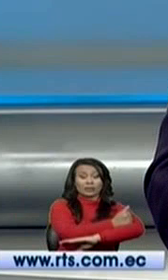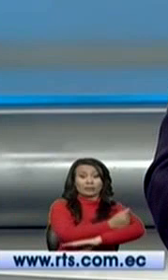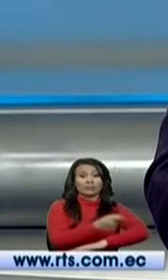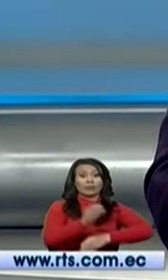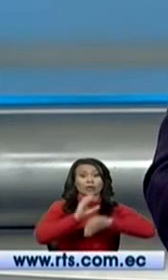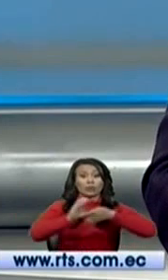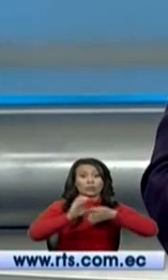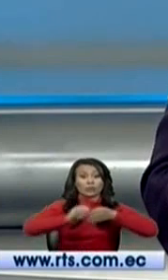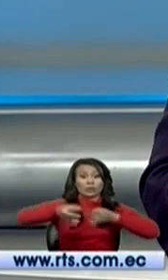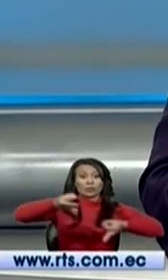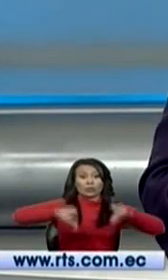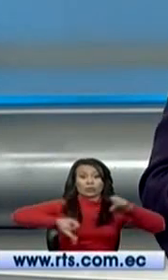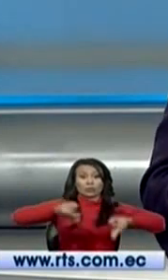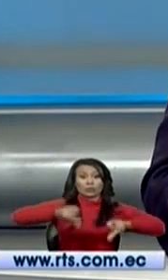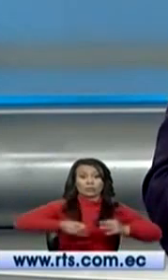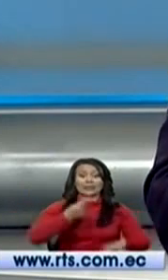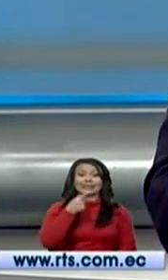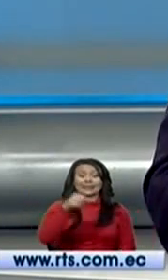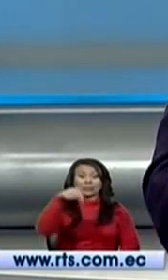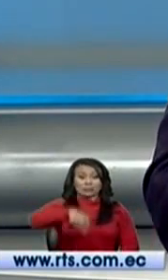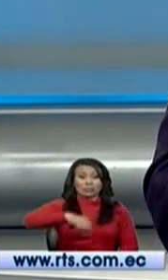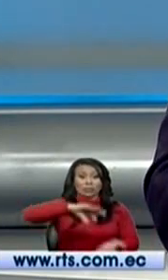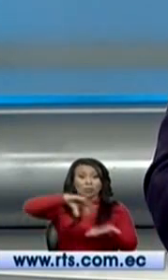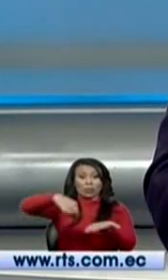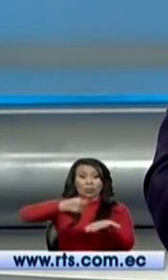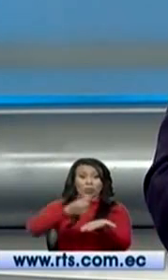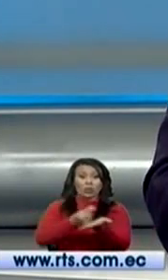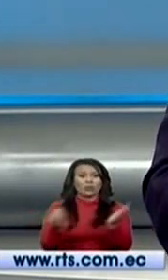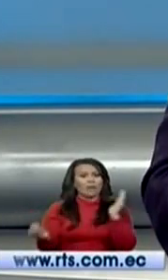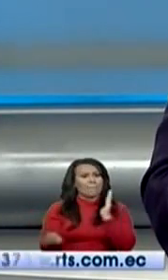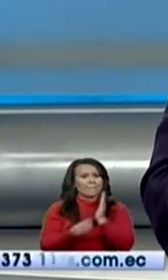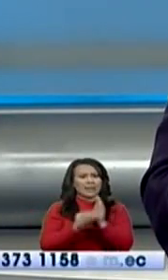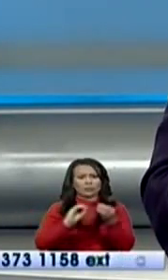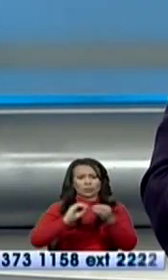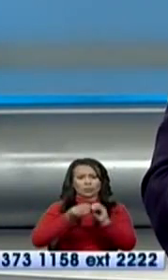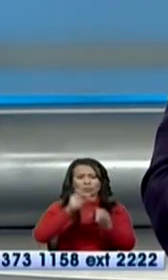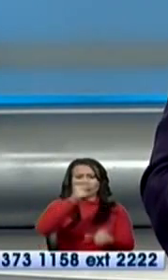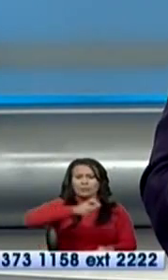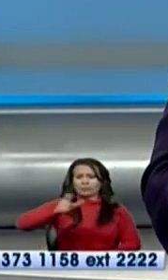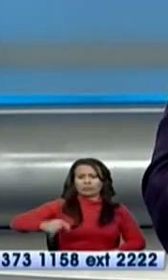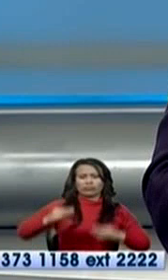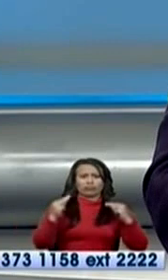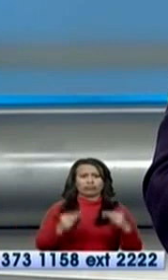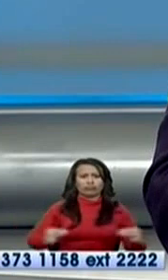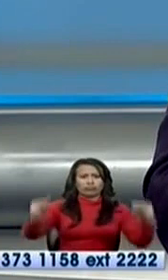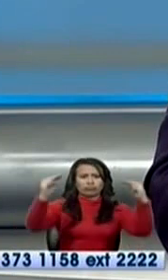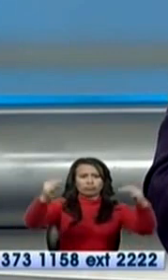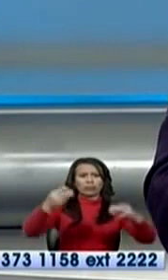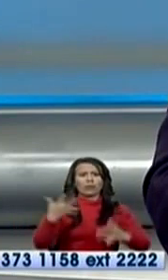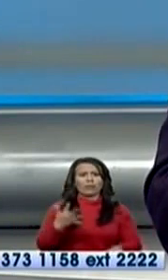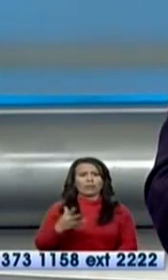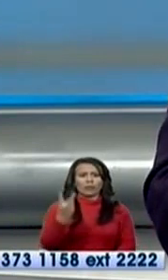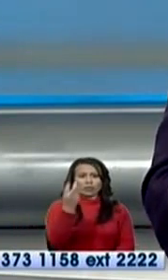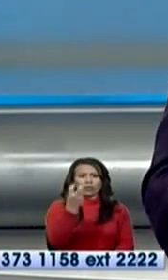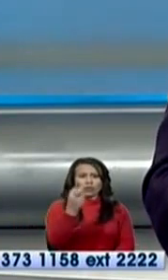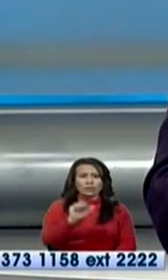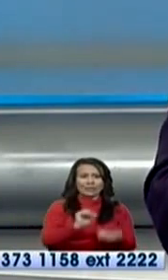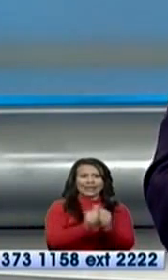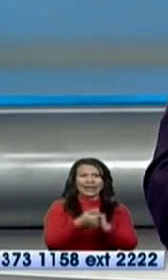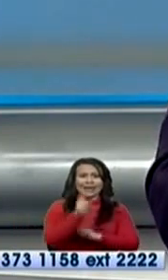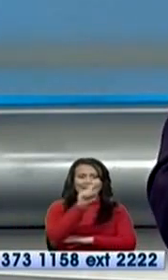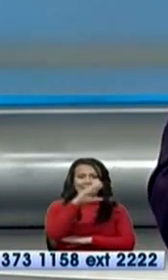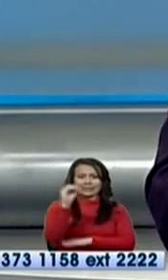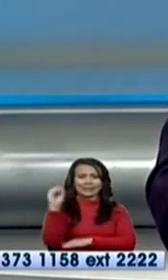Gustavo Yalc resaltó que Guayas es la provincia con mayor número de magistrados, con un promedio de 12 por cada